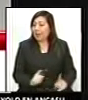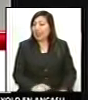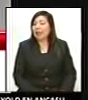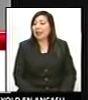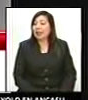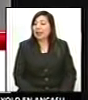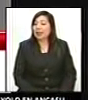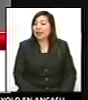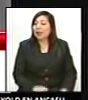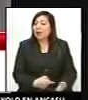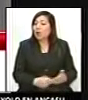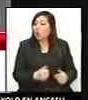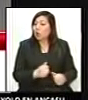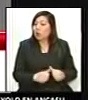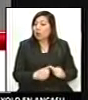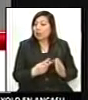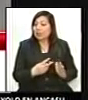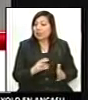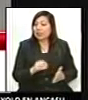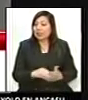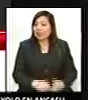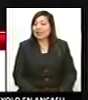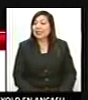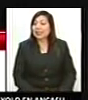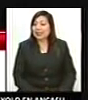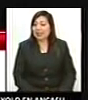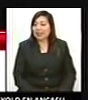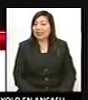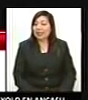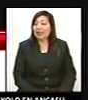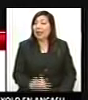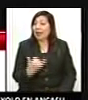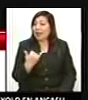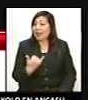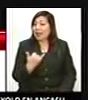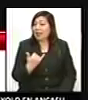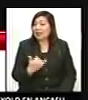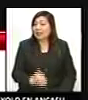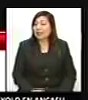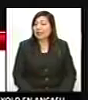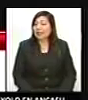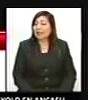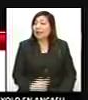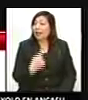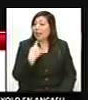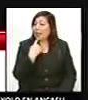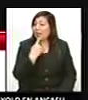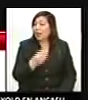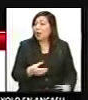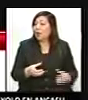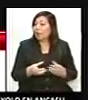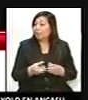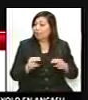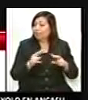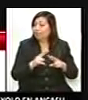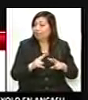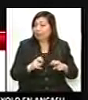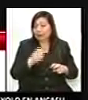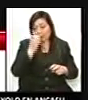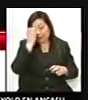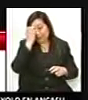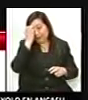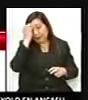por la ley número 30737. Estos hechos han dispuesto que la Comisión Investigadora recomiende